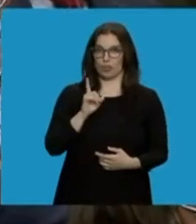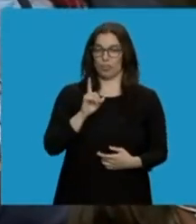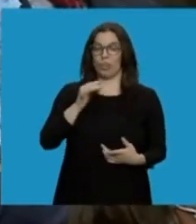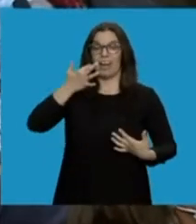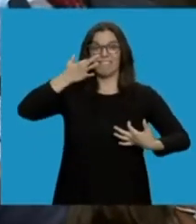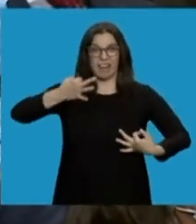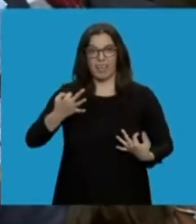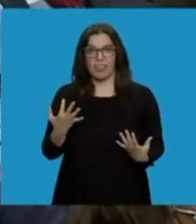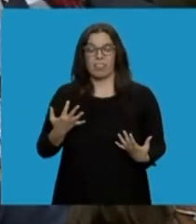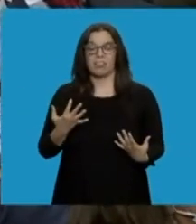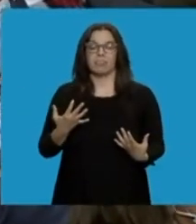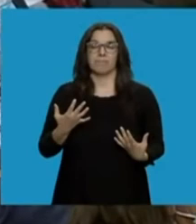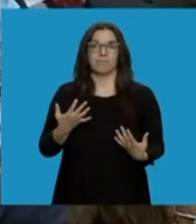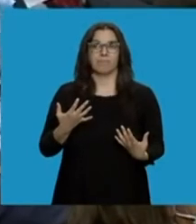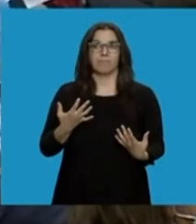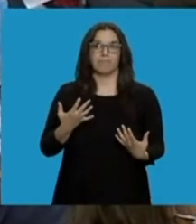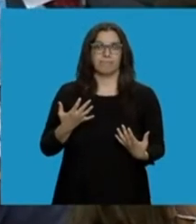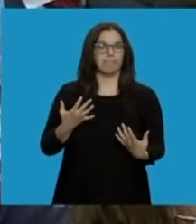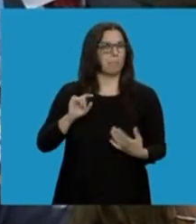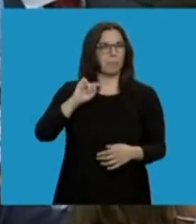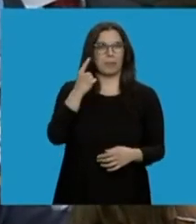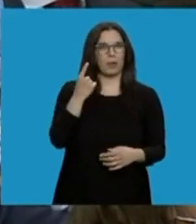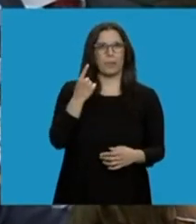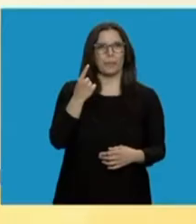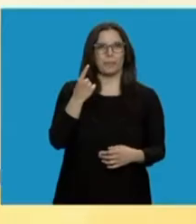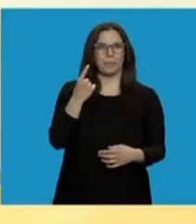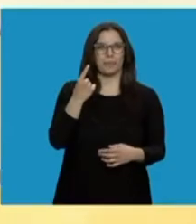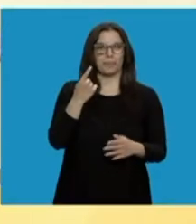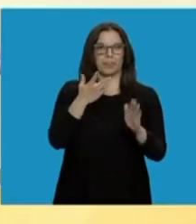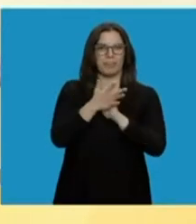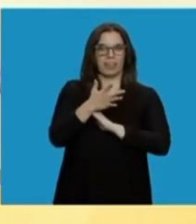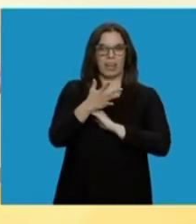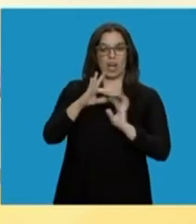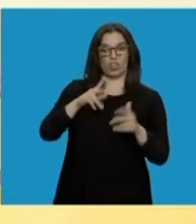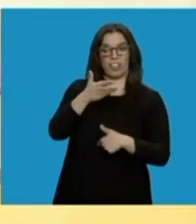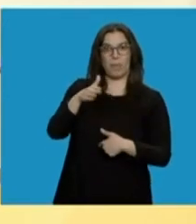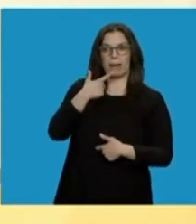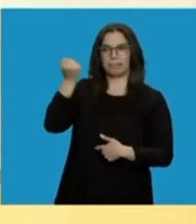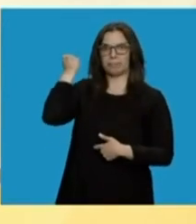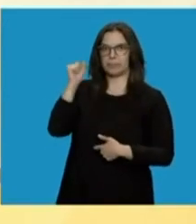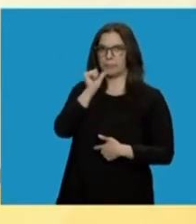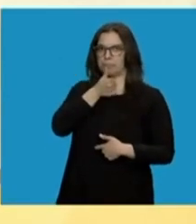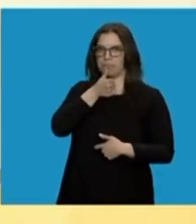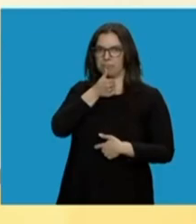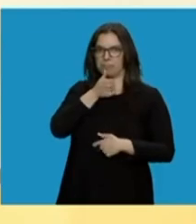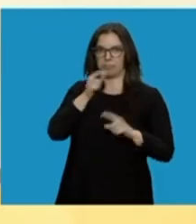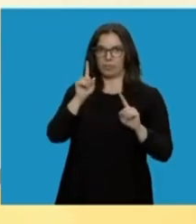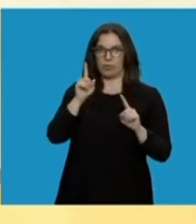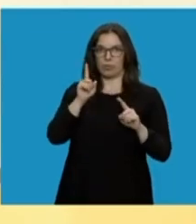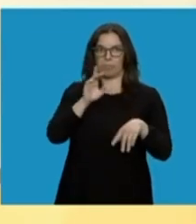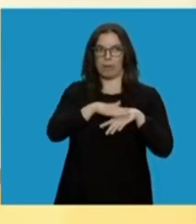verdad es primero no ocultar una noticia mala para los que están